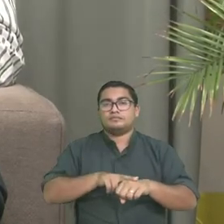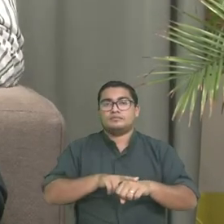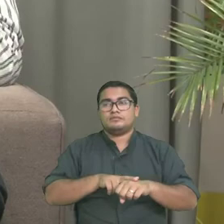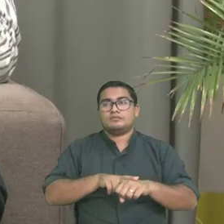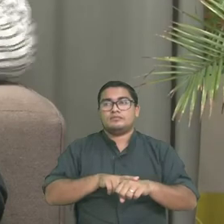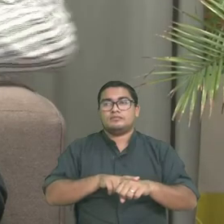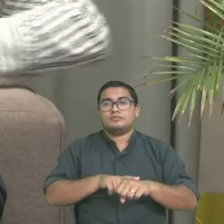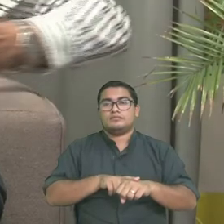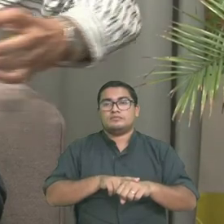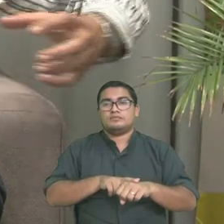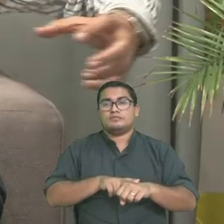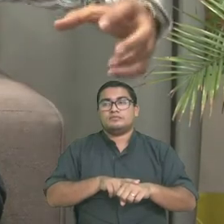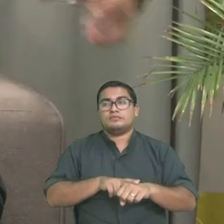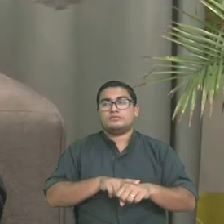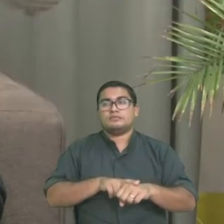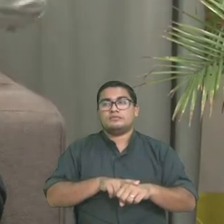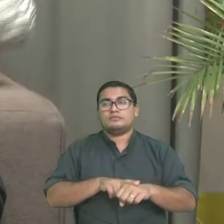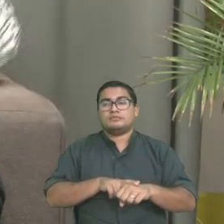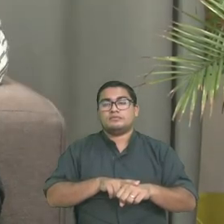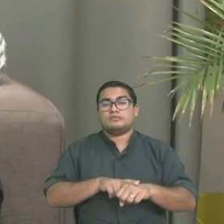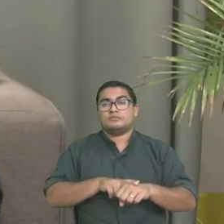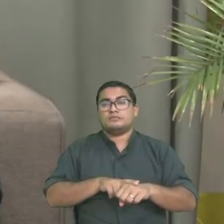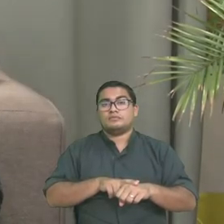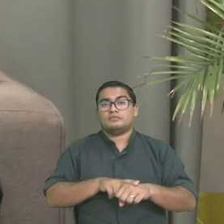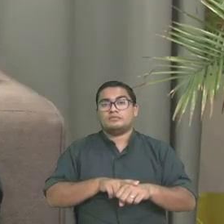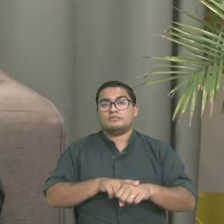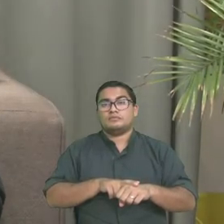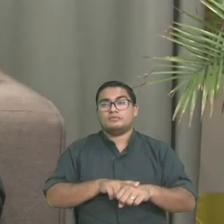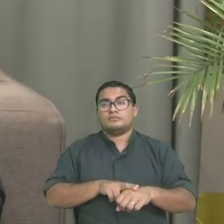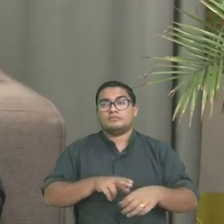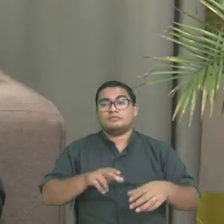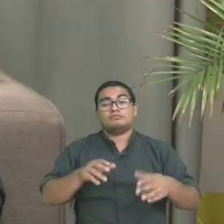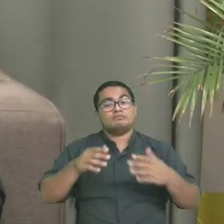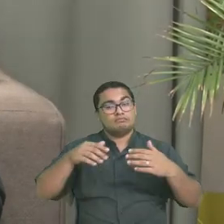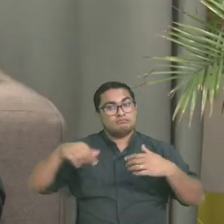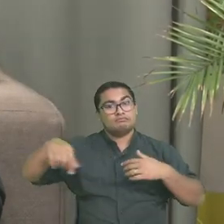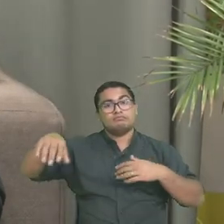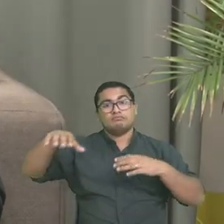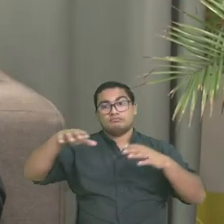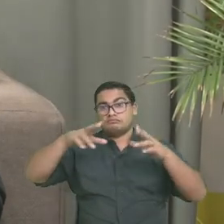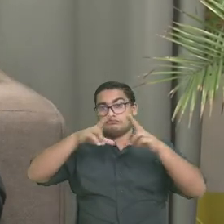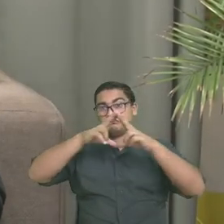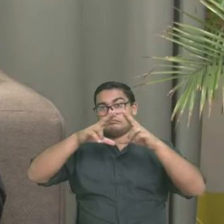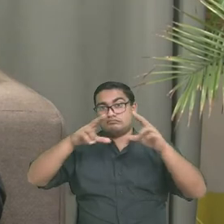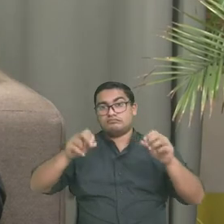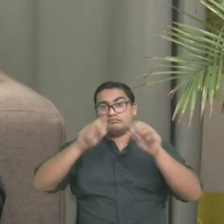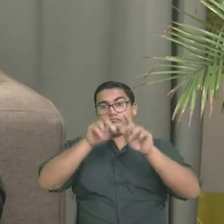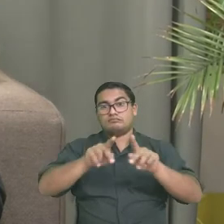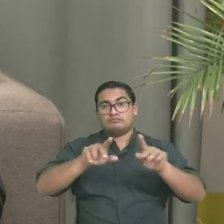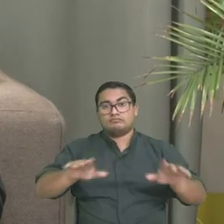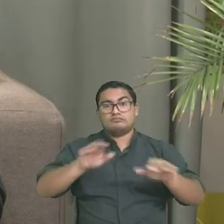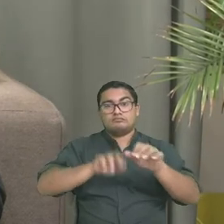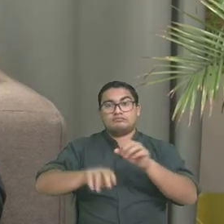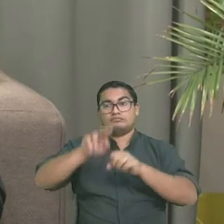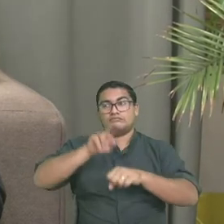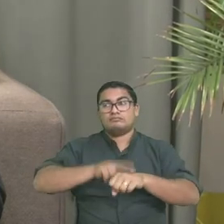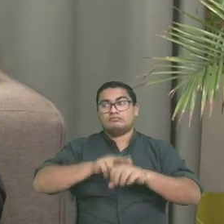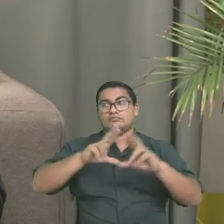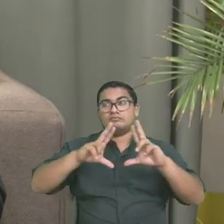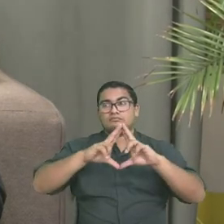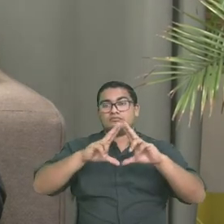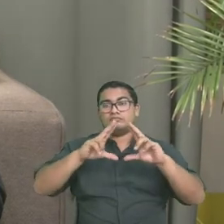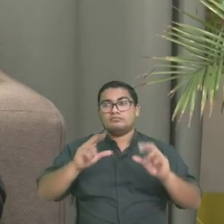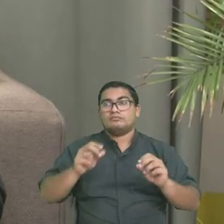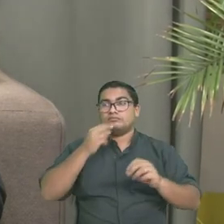jugar en este plan país, en este plan nación que